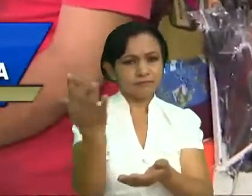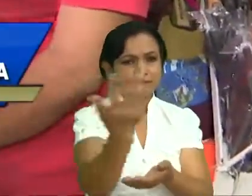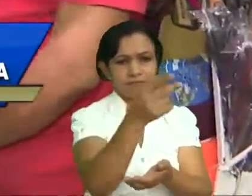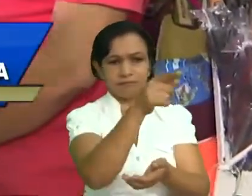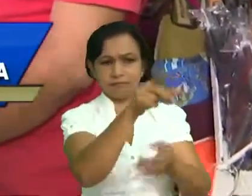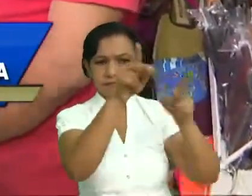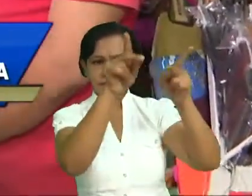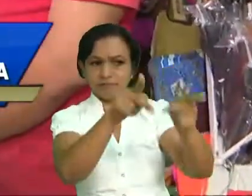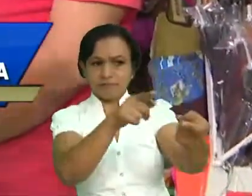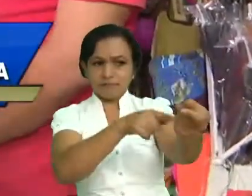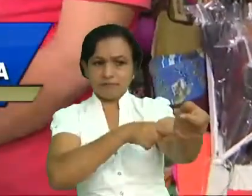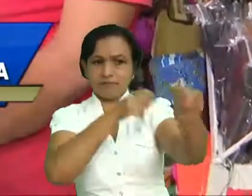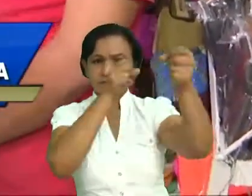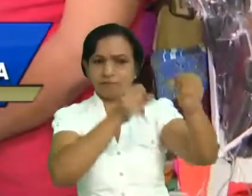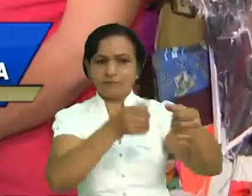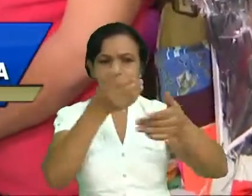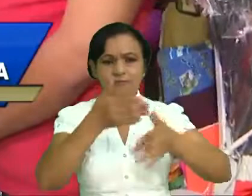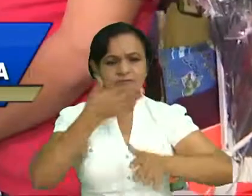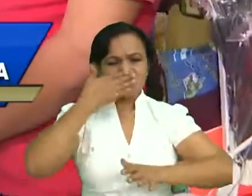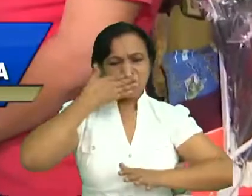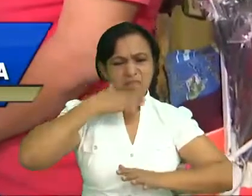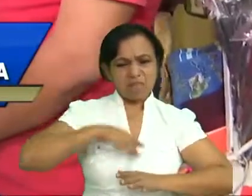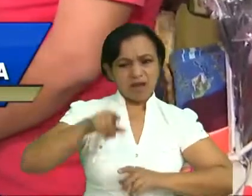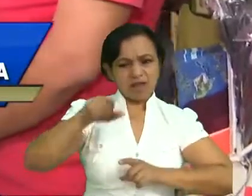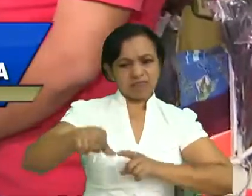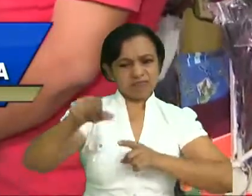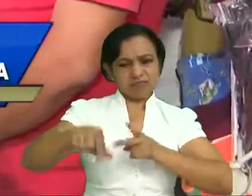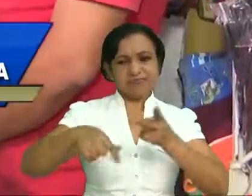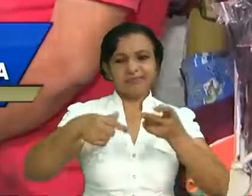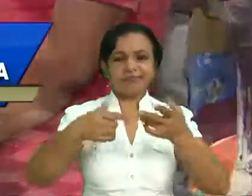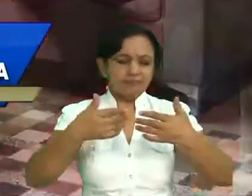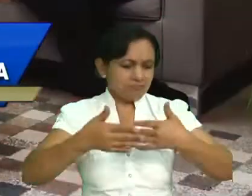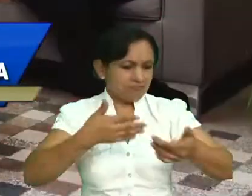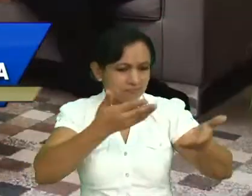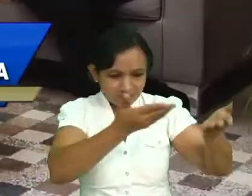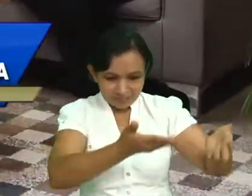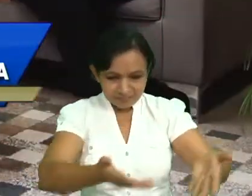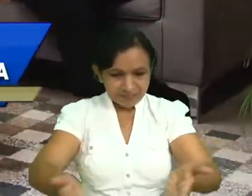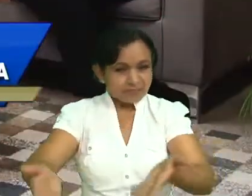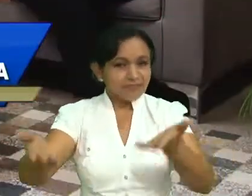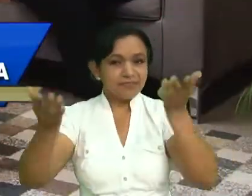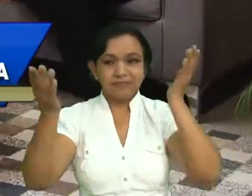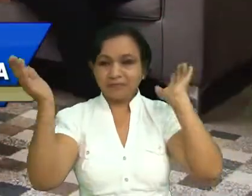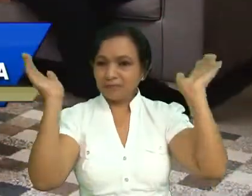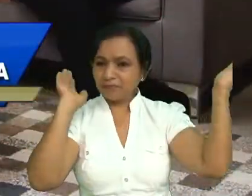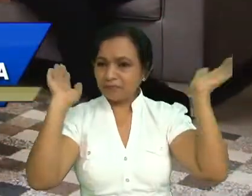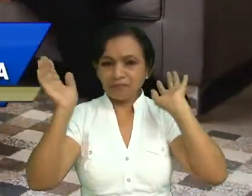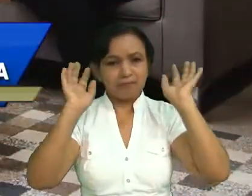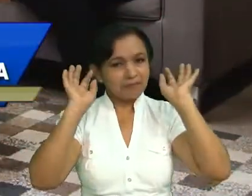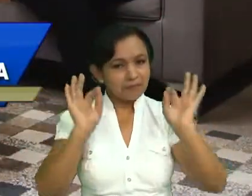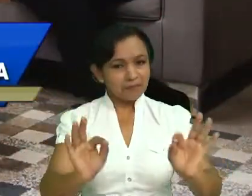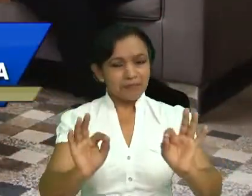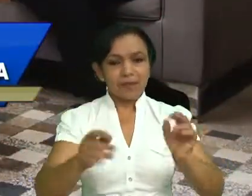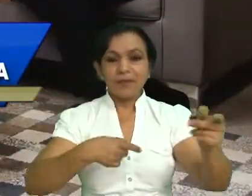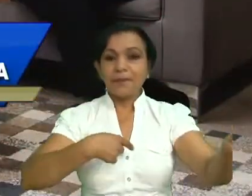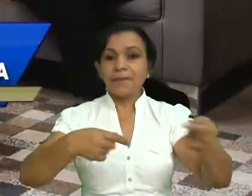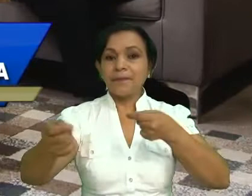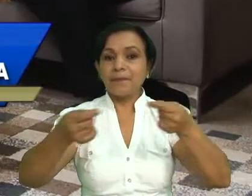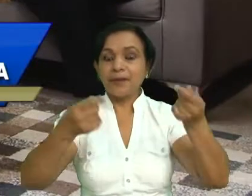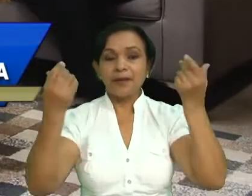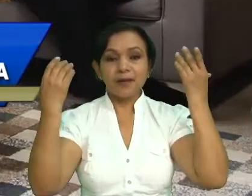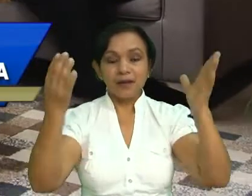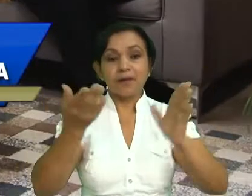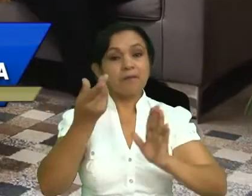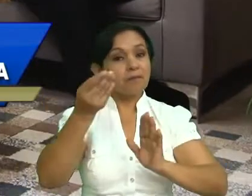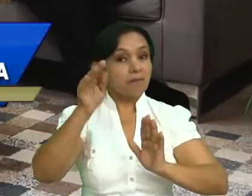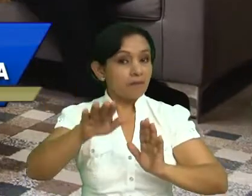hermanas que hablan mal, ¿verdad? También los reciben con mucho cariño los comerciantes, y vendiendo sus productos a